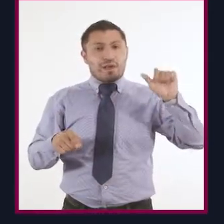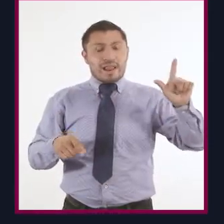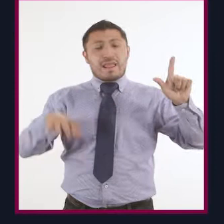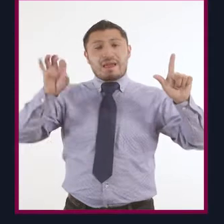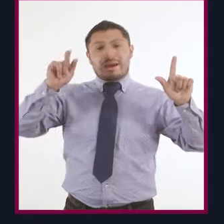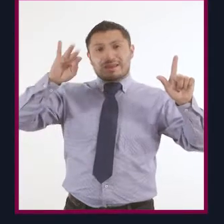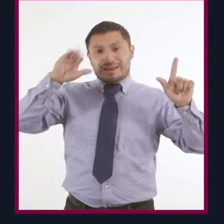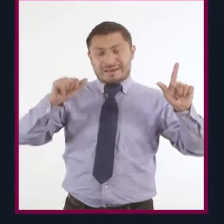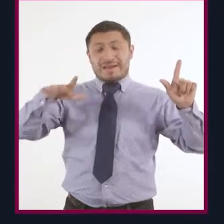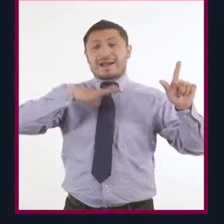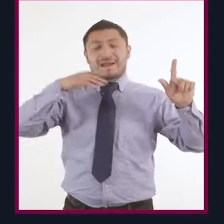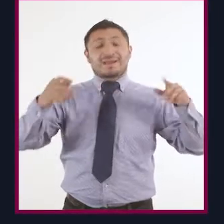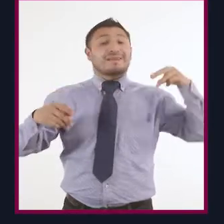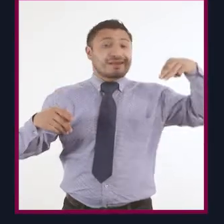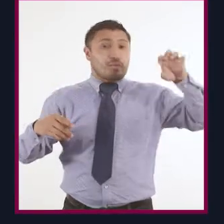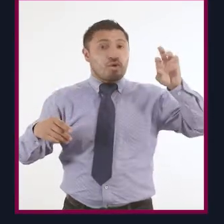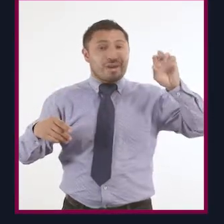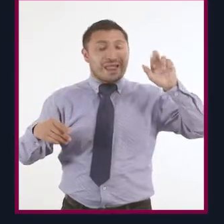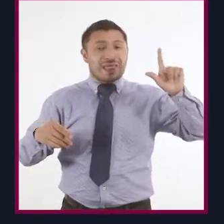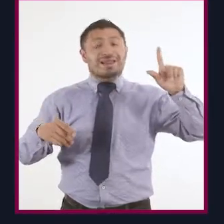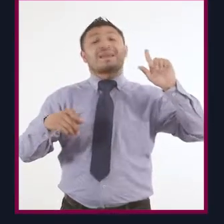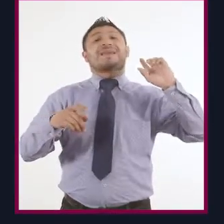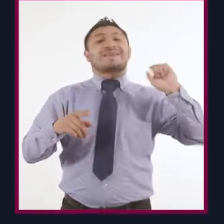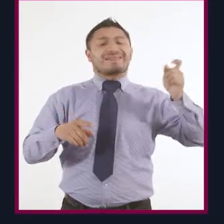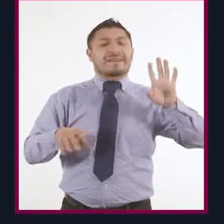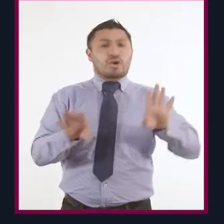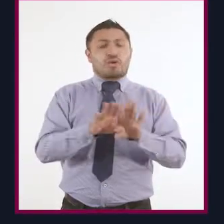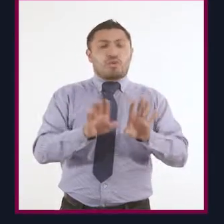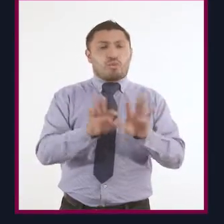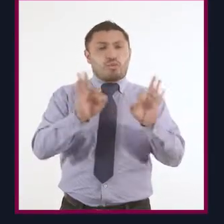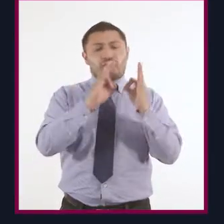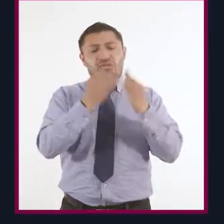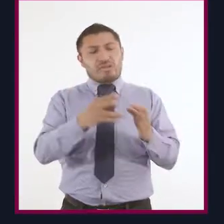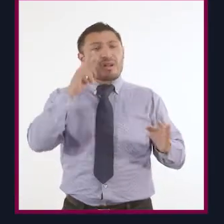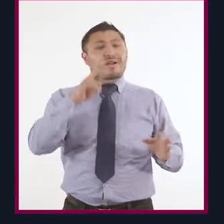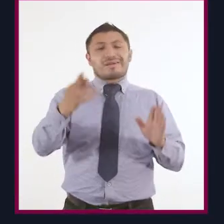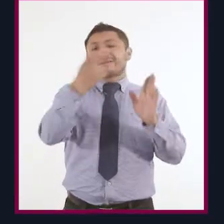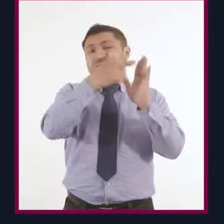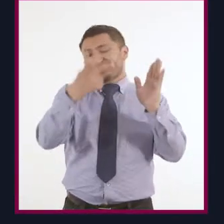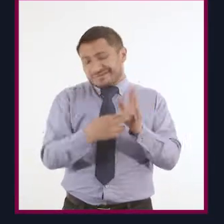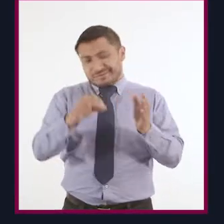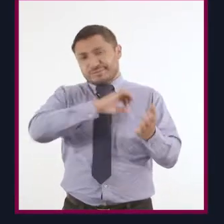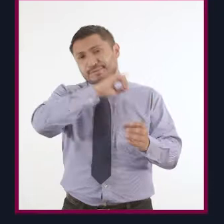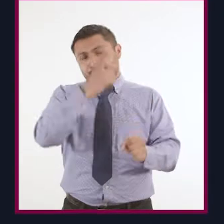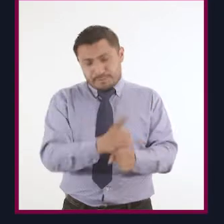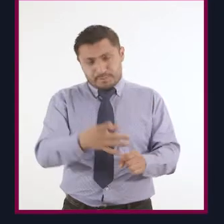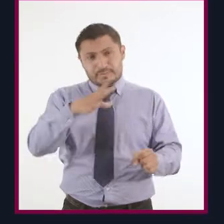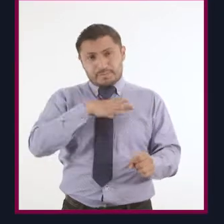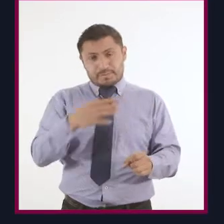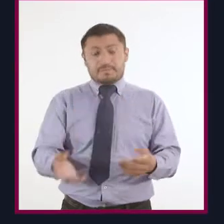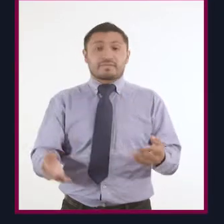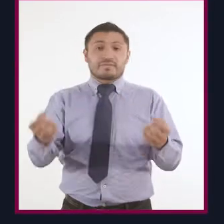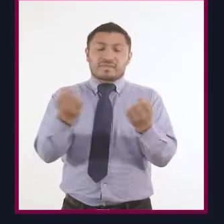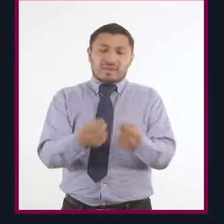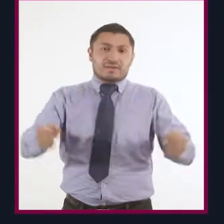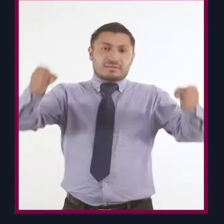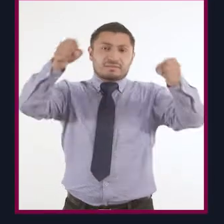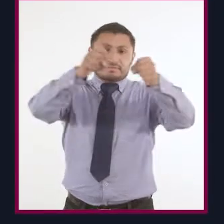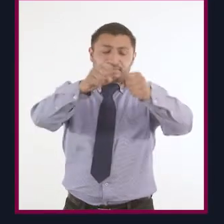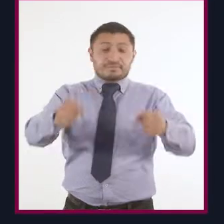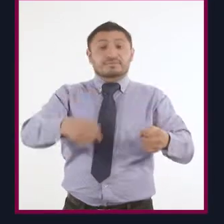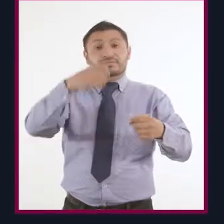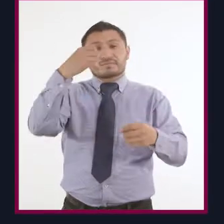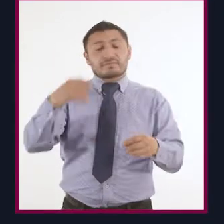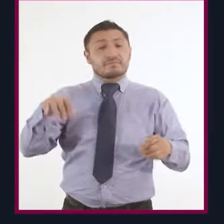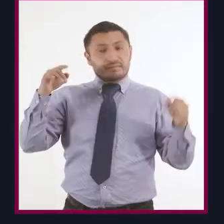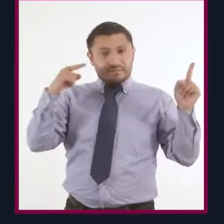donde establece que la moral es la esfera de observancia de reglas que posibilitan la existencia de una sociedad, y que